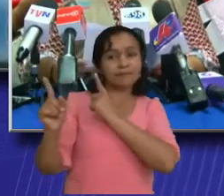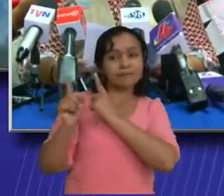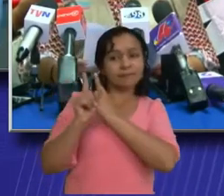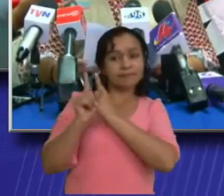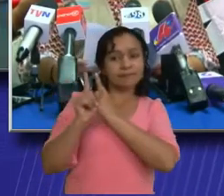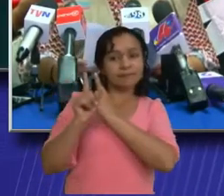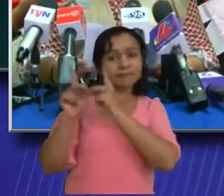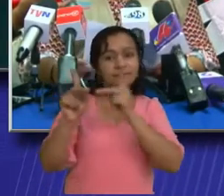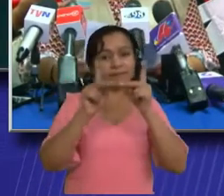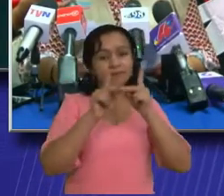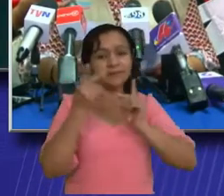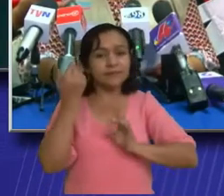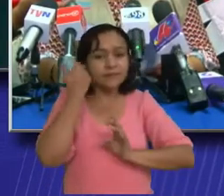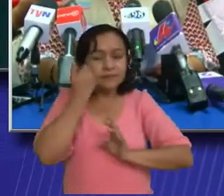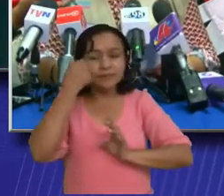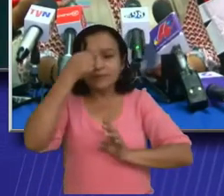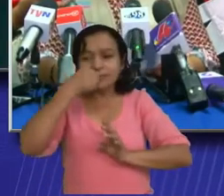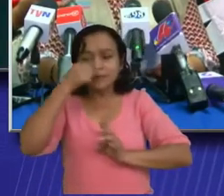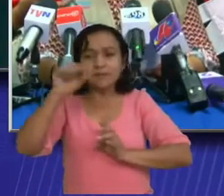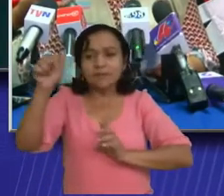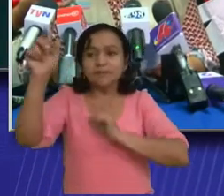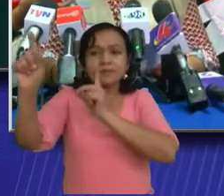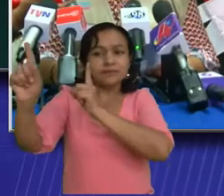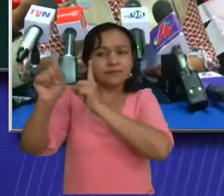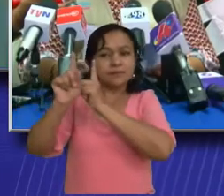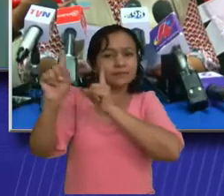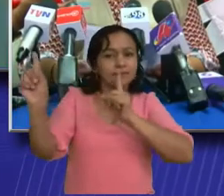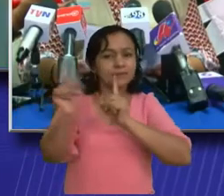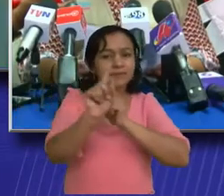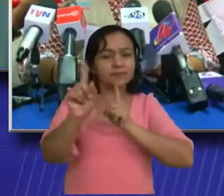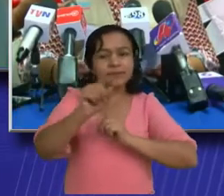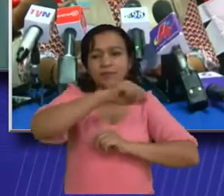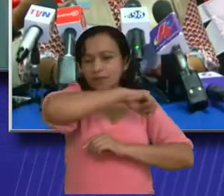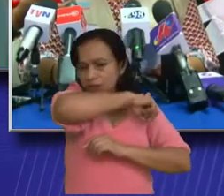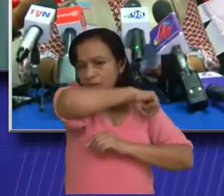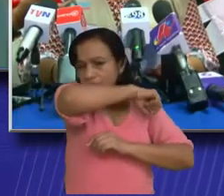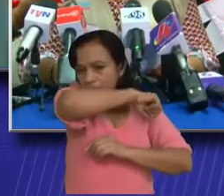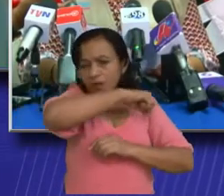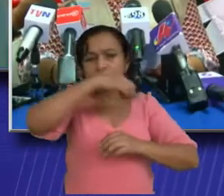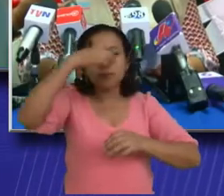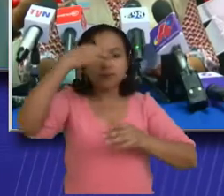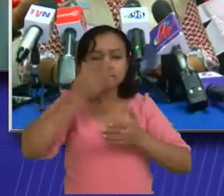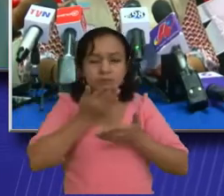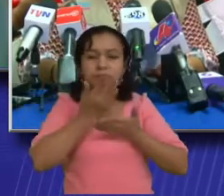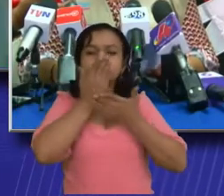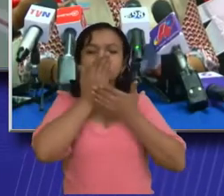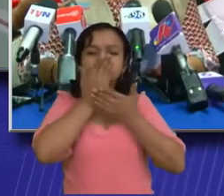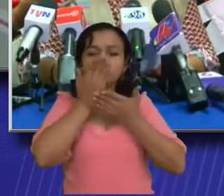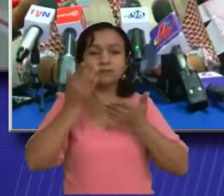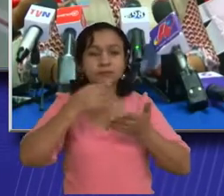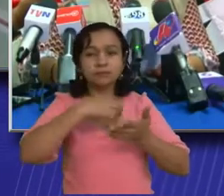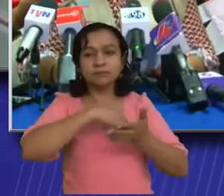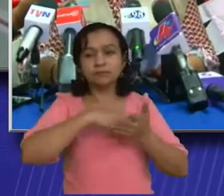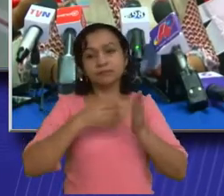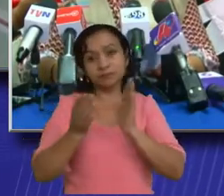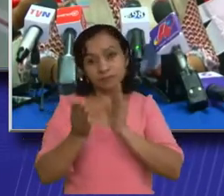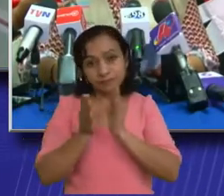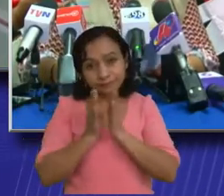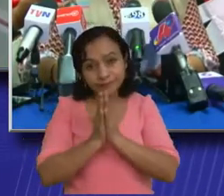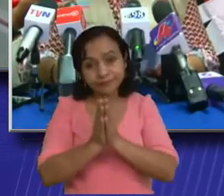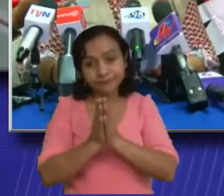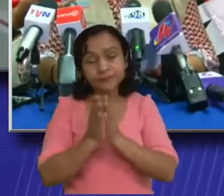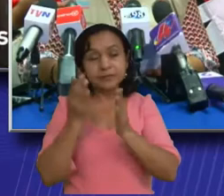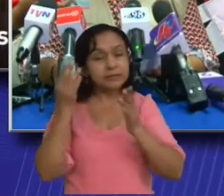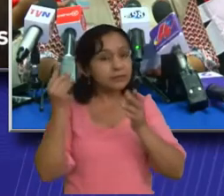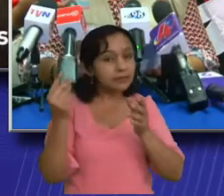cuando tenemos cuadros respiratorios con las otras personas, siempre usar al toser o estornudar el pañuelo o el ángulo interno del codo, y